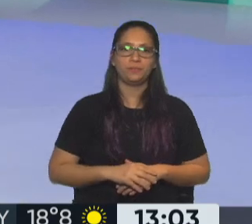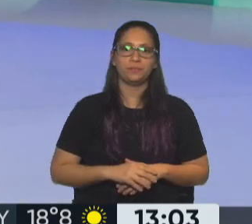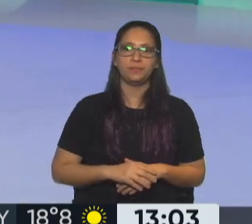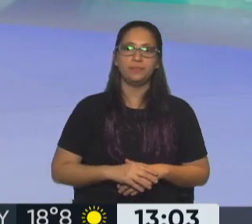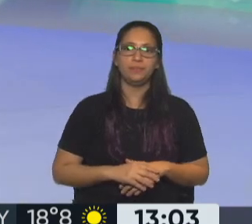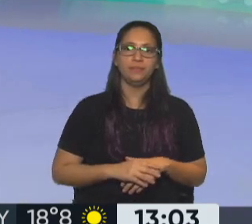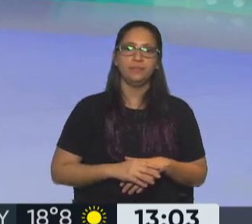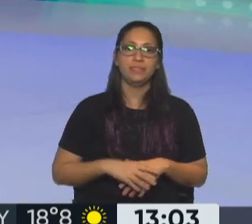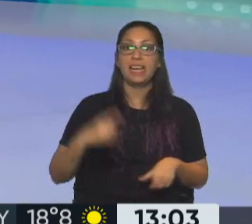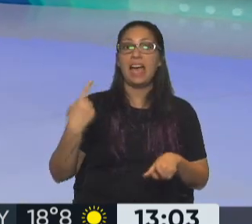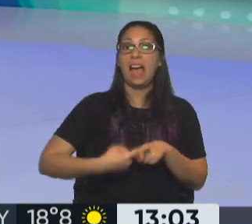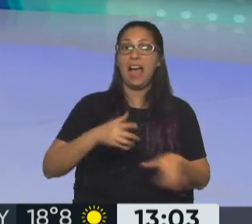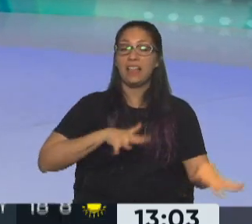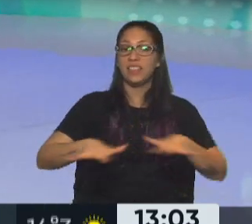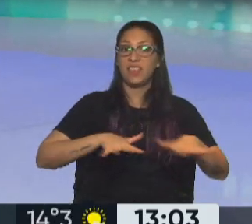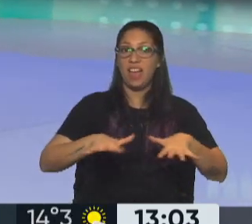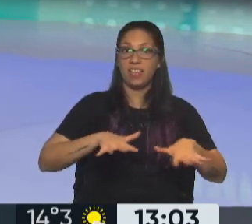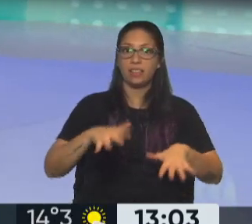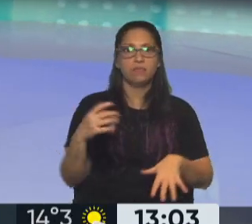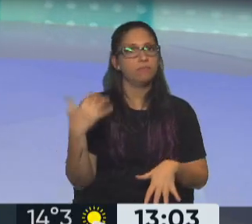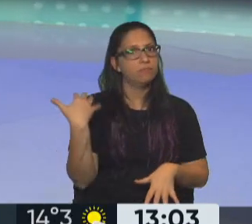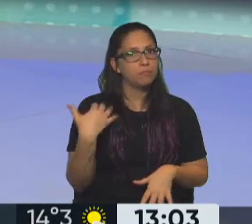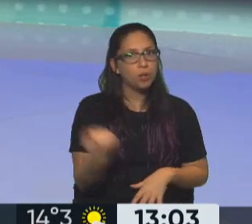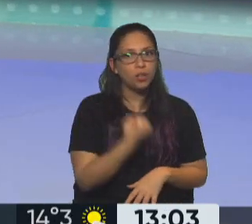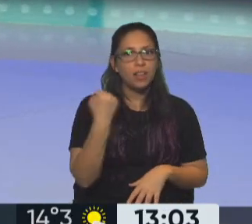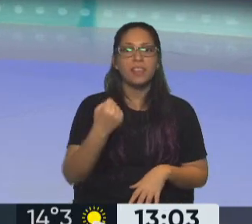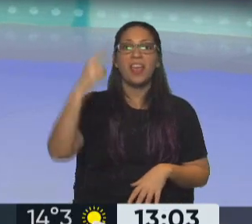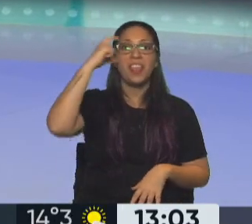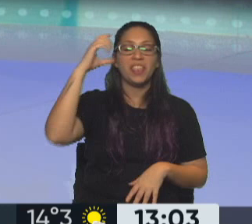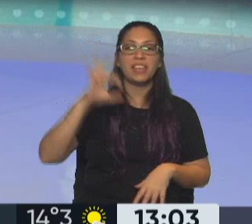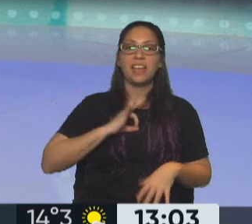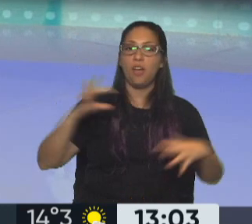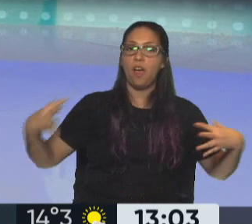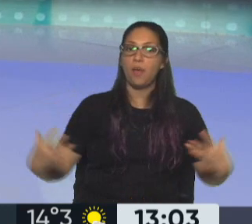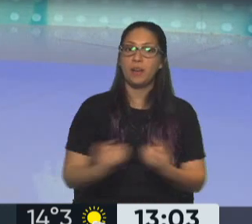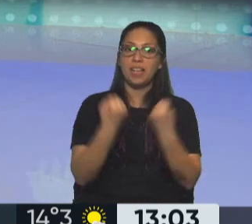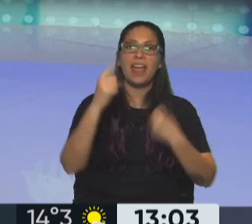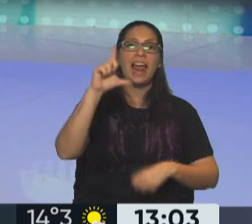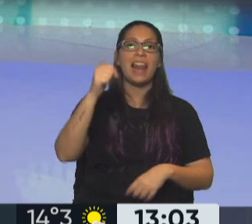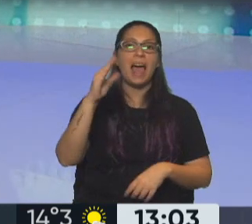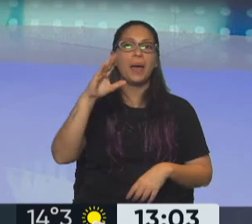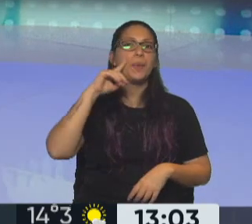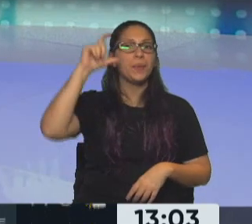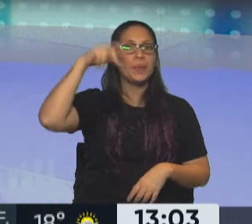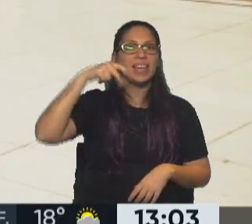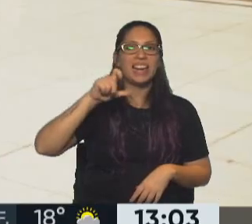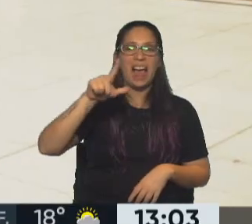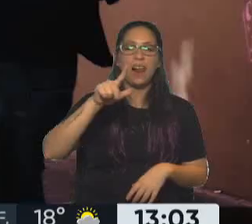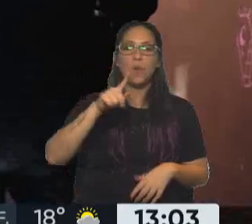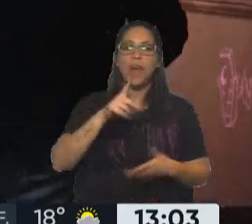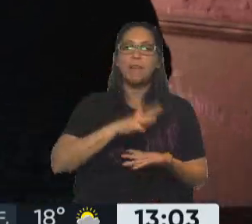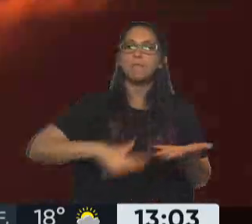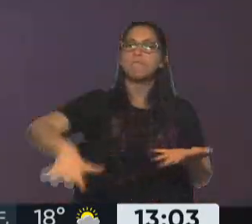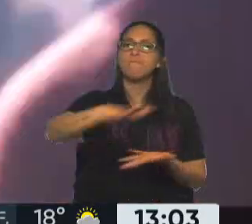Y hablando de actividades imperdibles, una de ellas tiene que ver con los 10 años que se están celebrando de la Bienal, esa plataforma maravillosa que